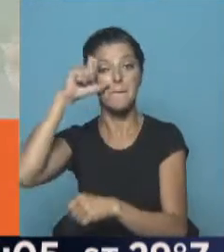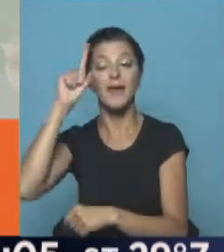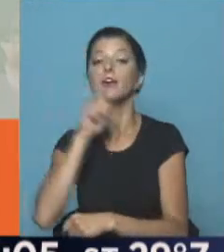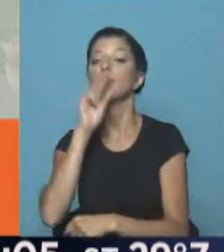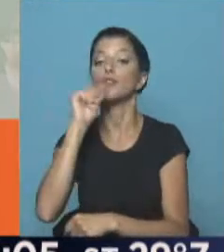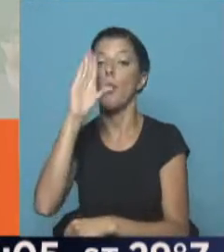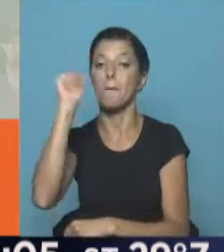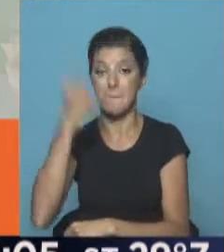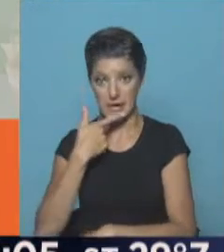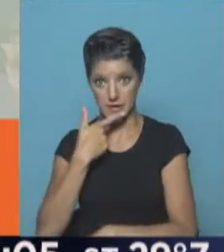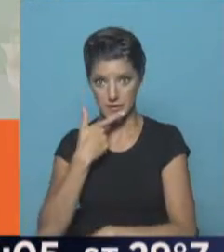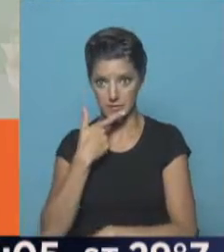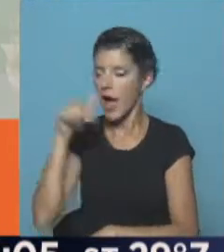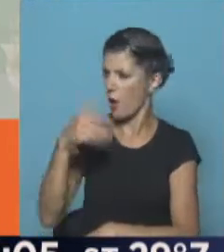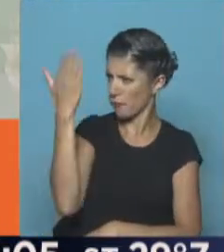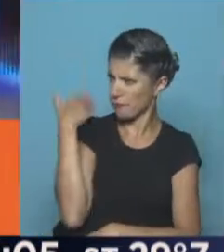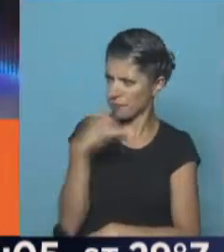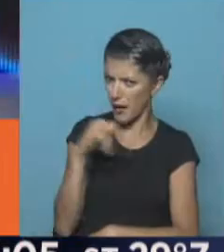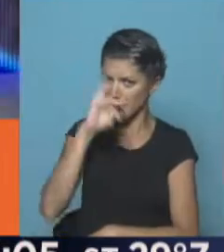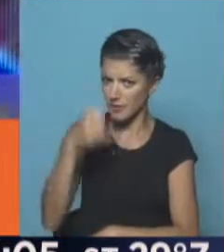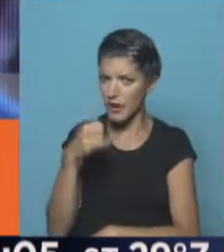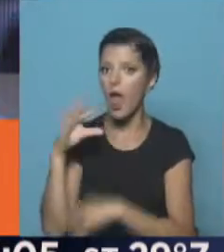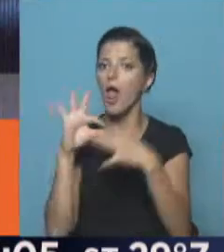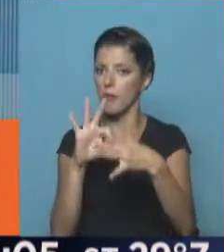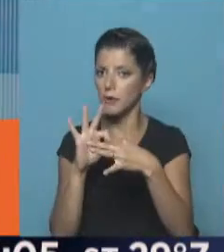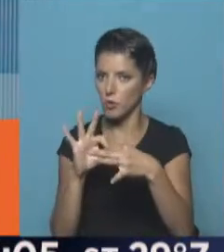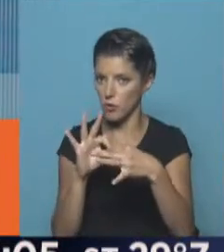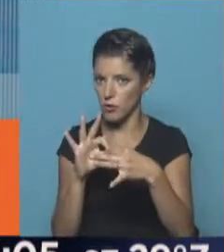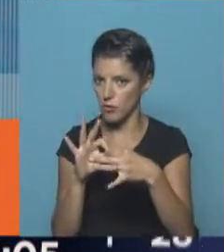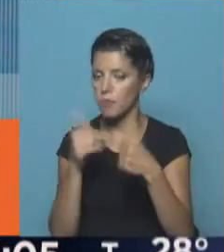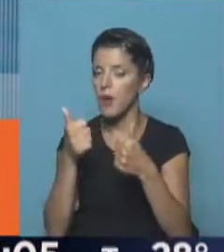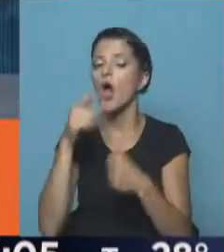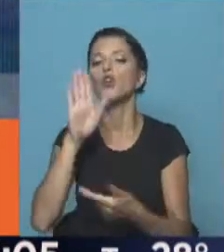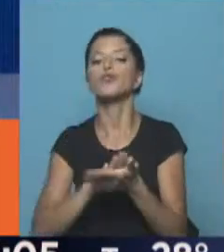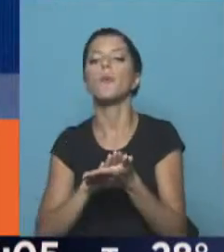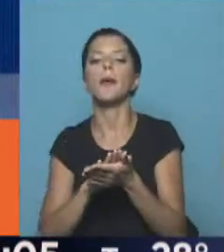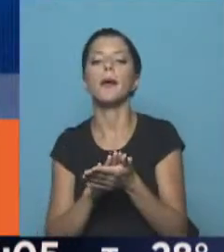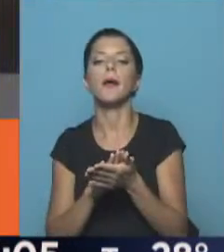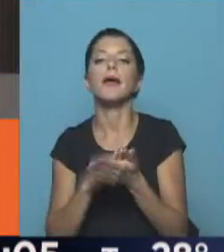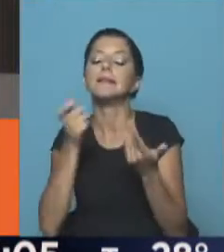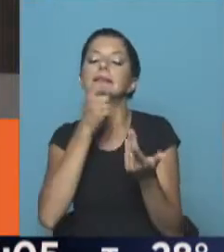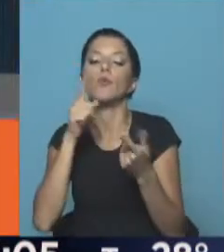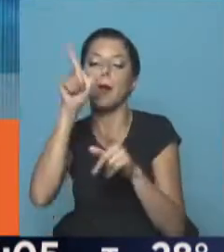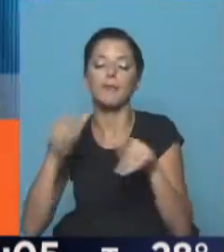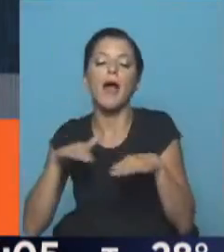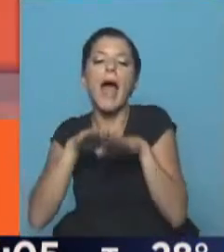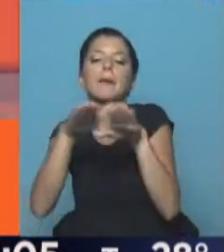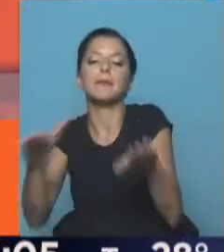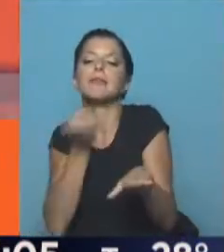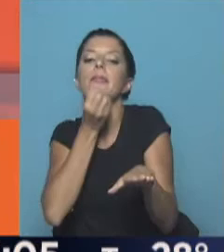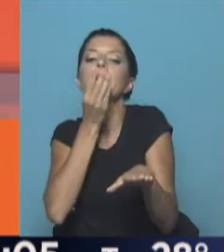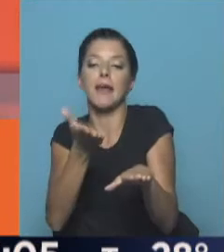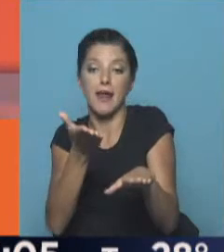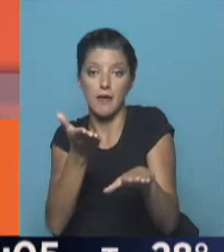semana si se confirmó la delación premiada es decir que funciona esto de la posible reducción de penas de aquellos que están